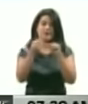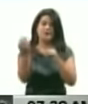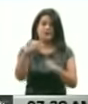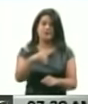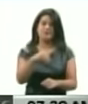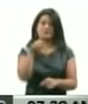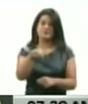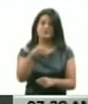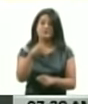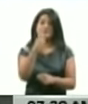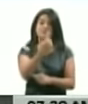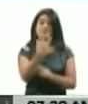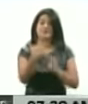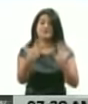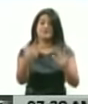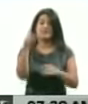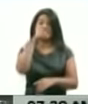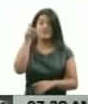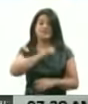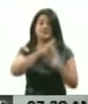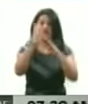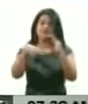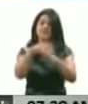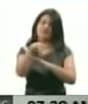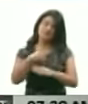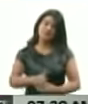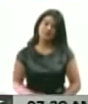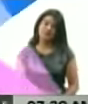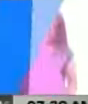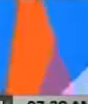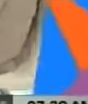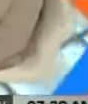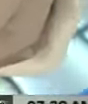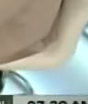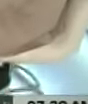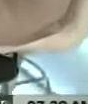más de los 183 años de la Biblioteca Nacional.